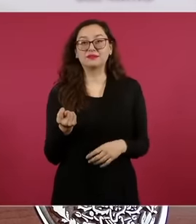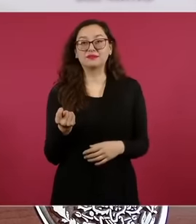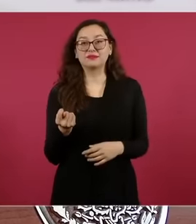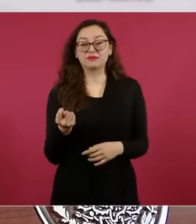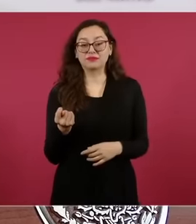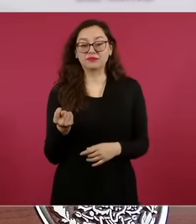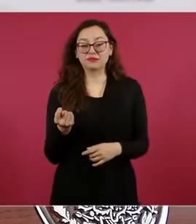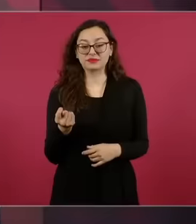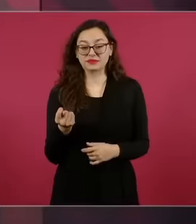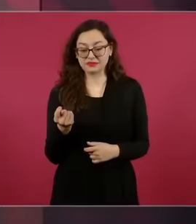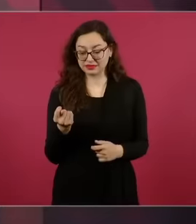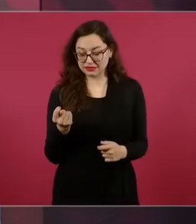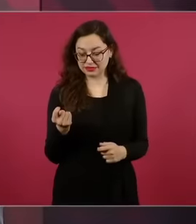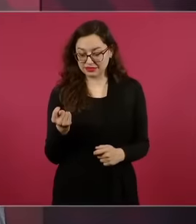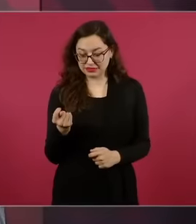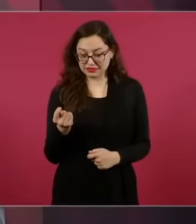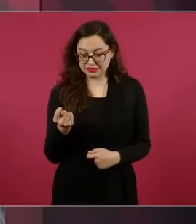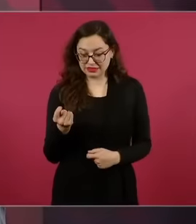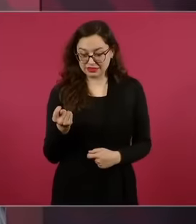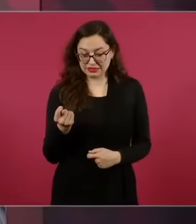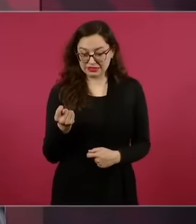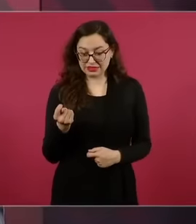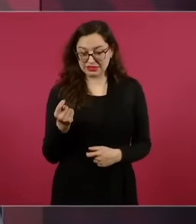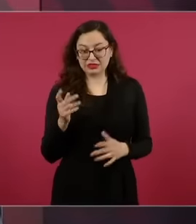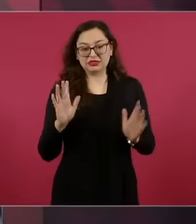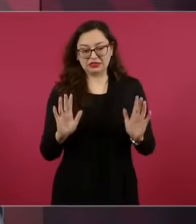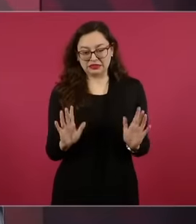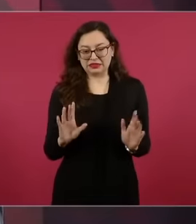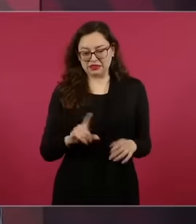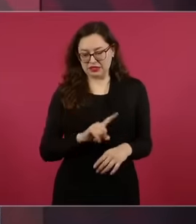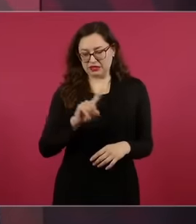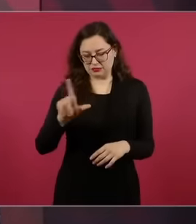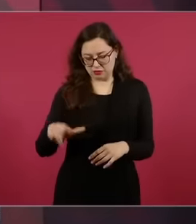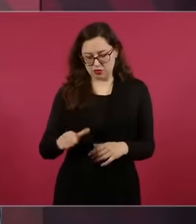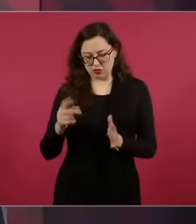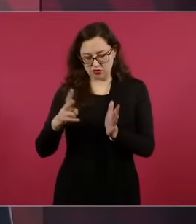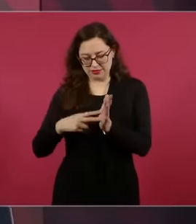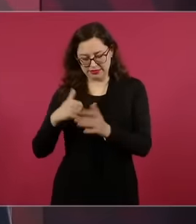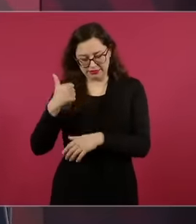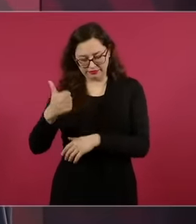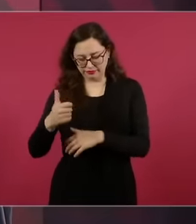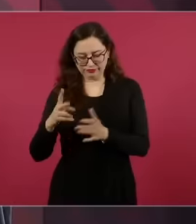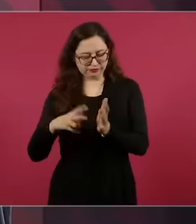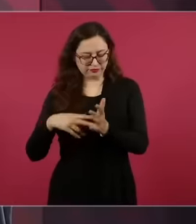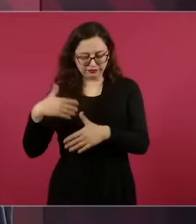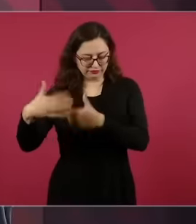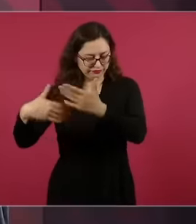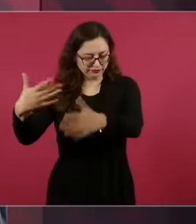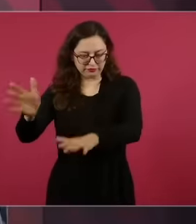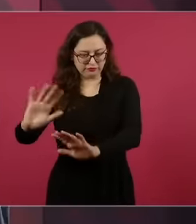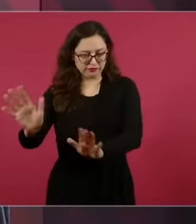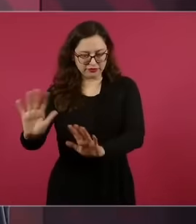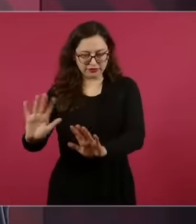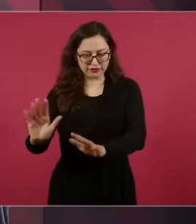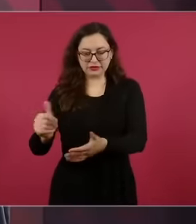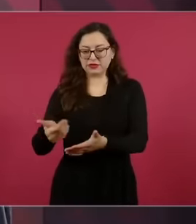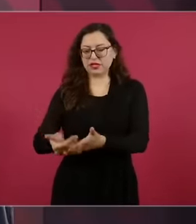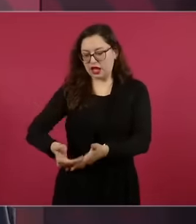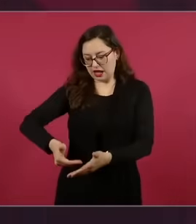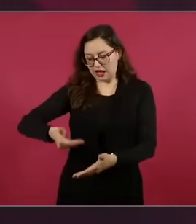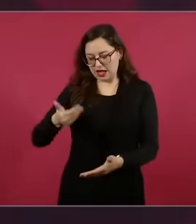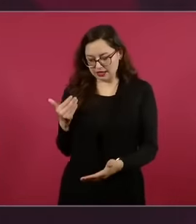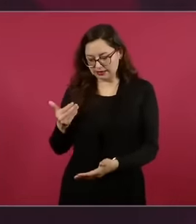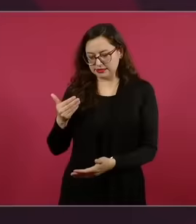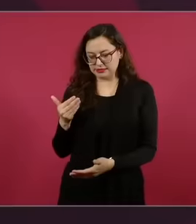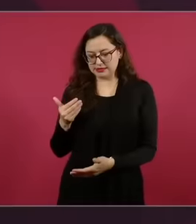a diferencia de elecciones posteriores, donde me atacaban más de